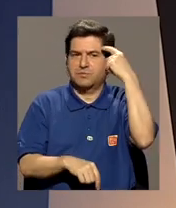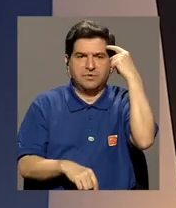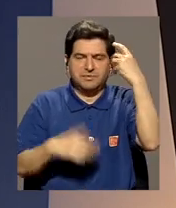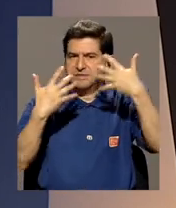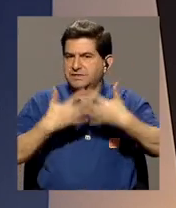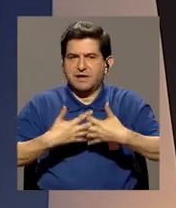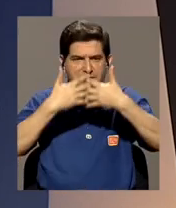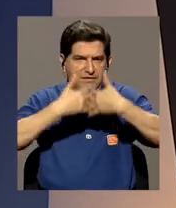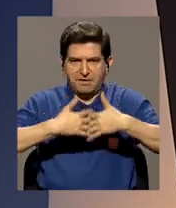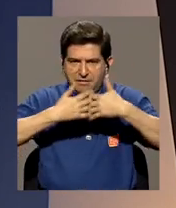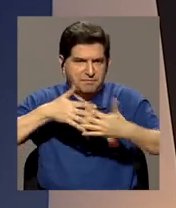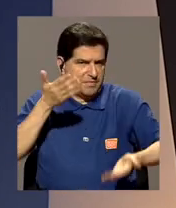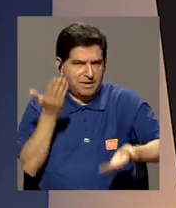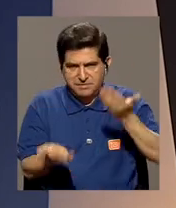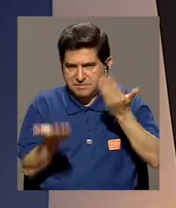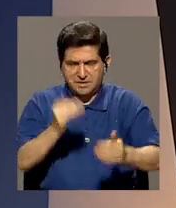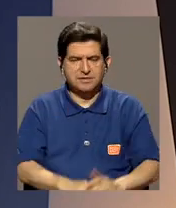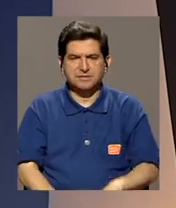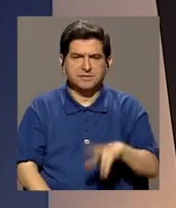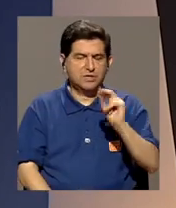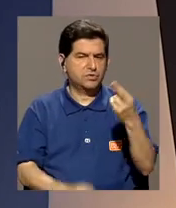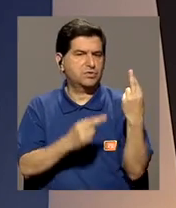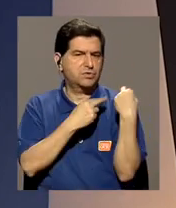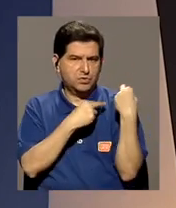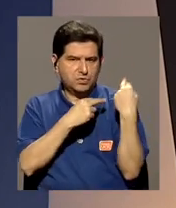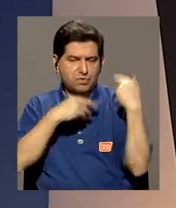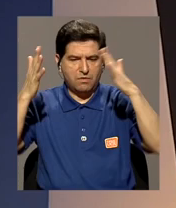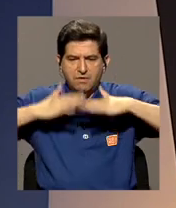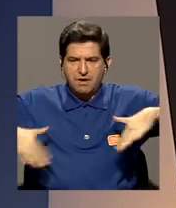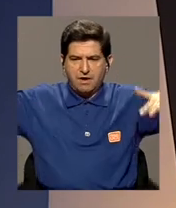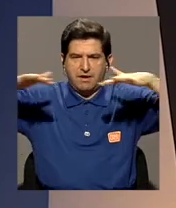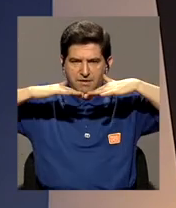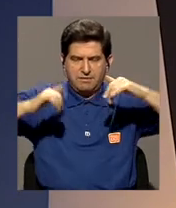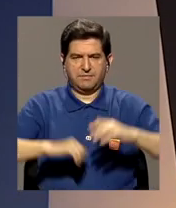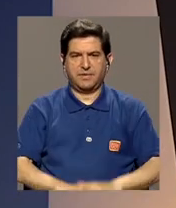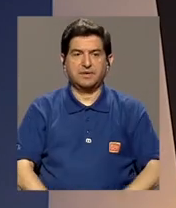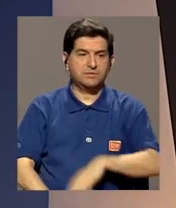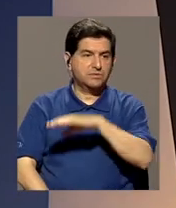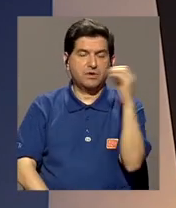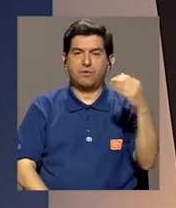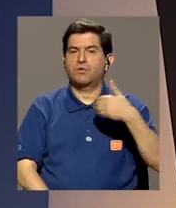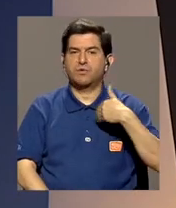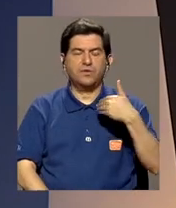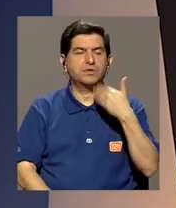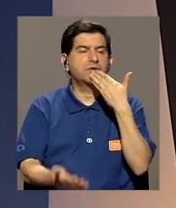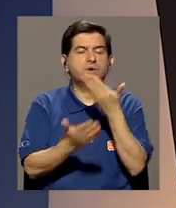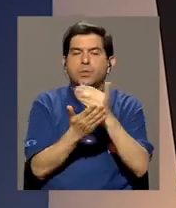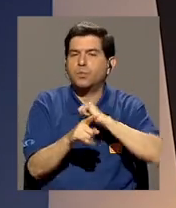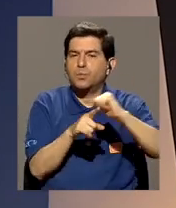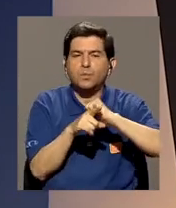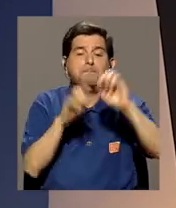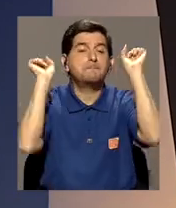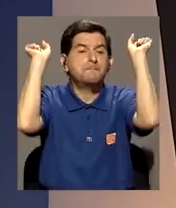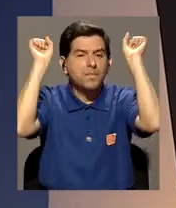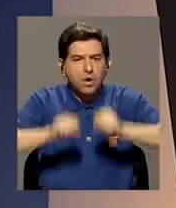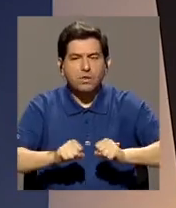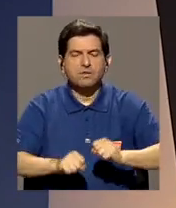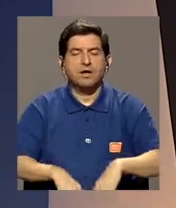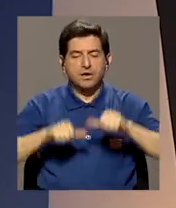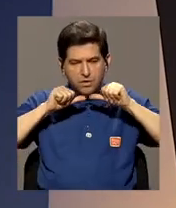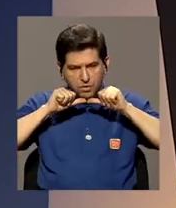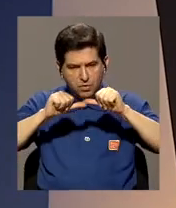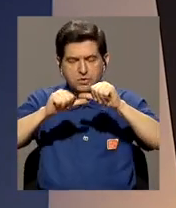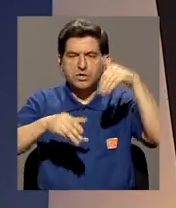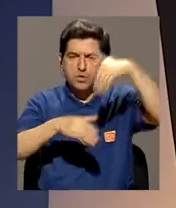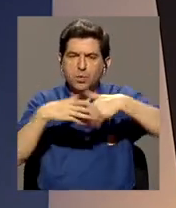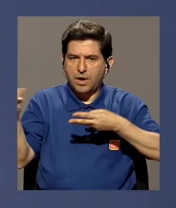que una empresa digámoslo así y que no sea el responsable con el ambiente que no sea que no tenga buenas prácticas pueda este